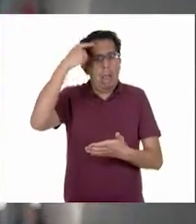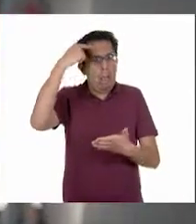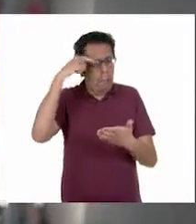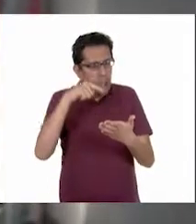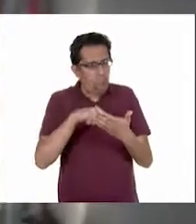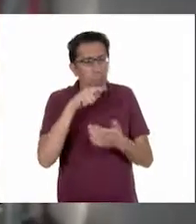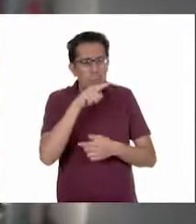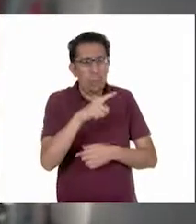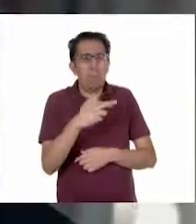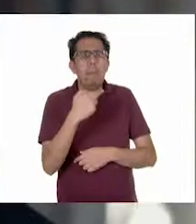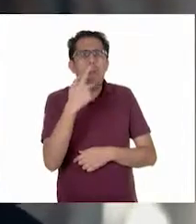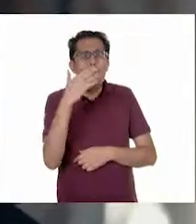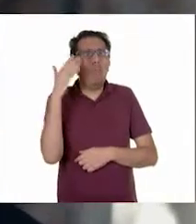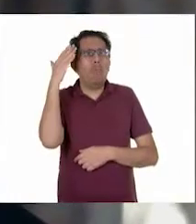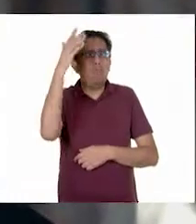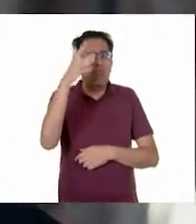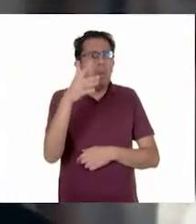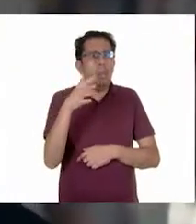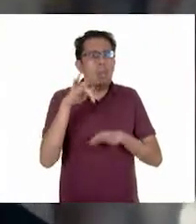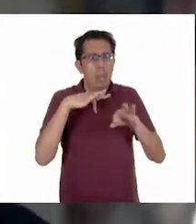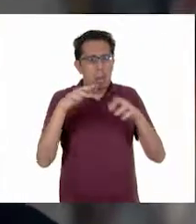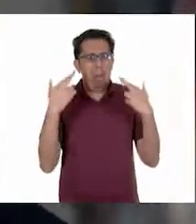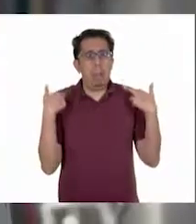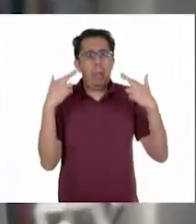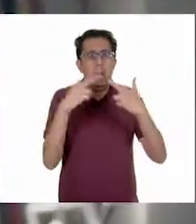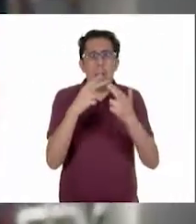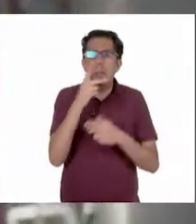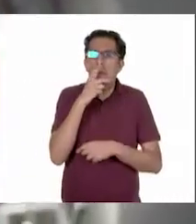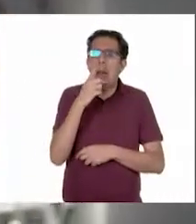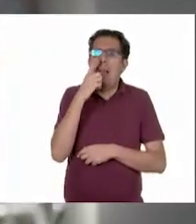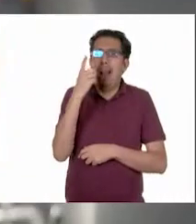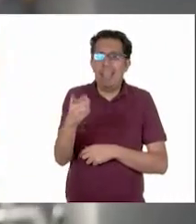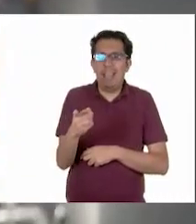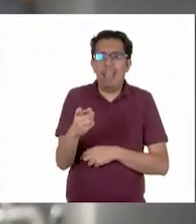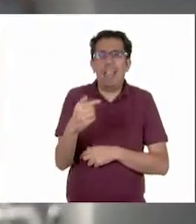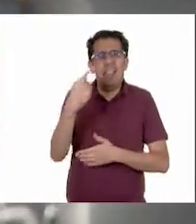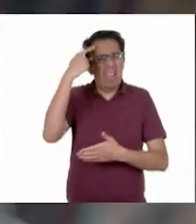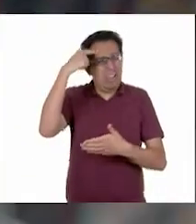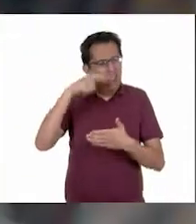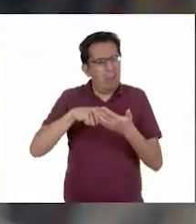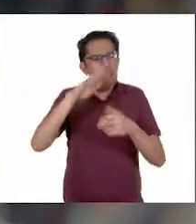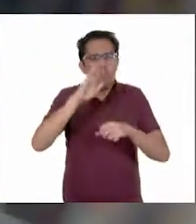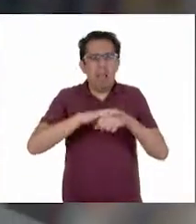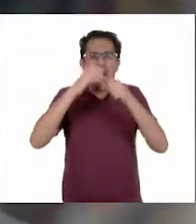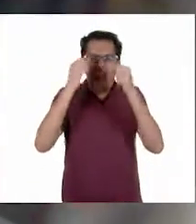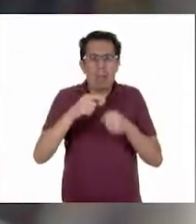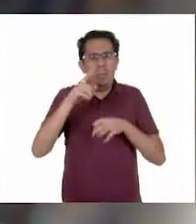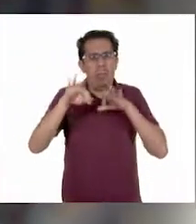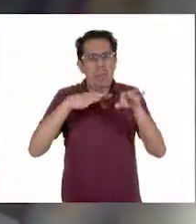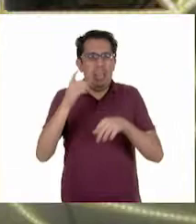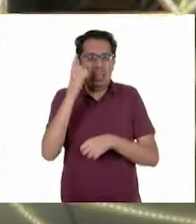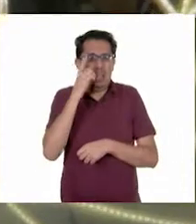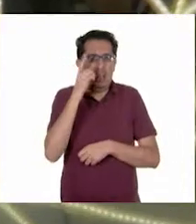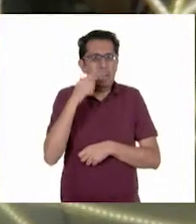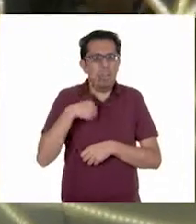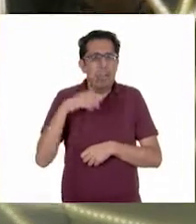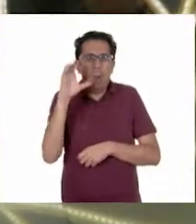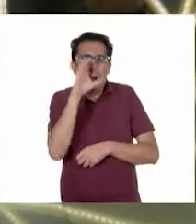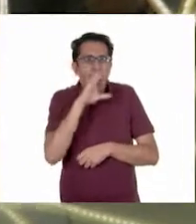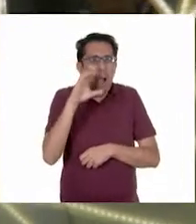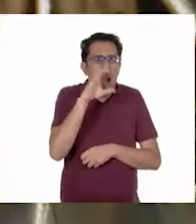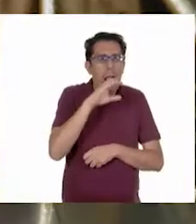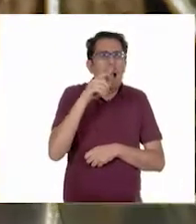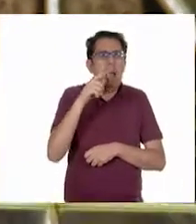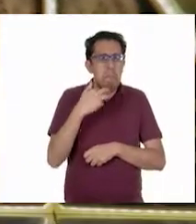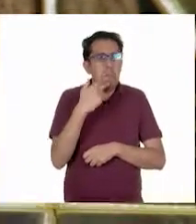creo que sería buena idea que seas maestra. Y mi papá le contestaba, creo que es más seguro que seas dentista. Mi curiosidad